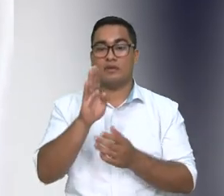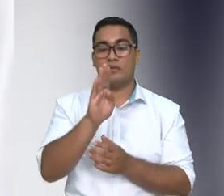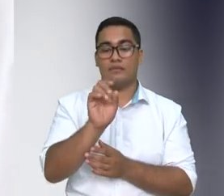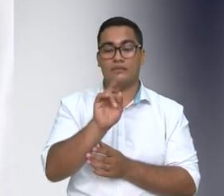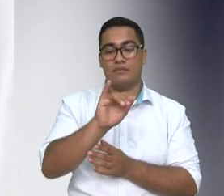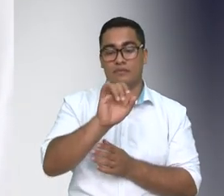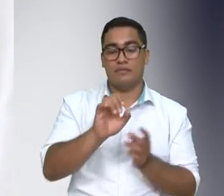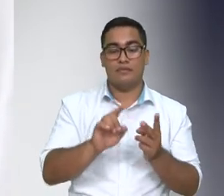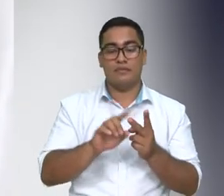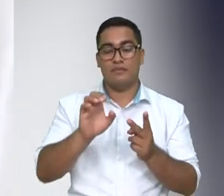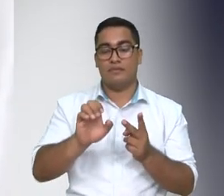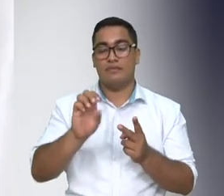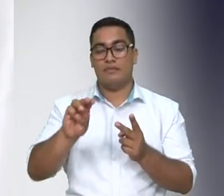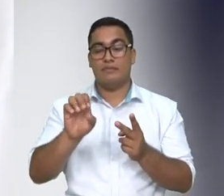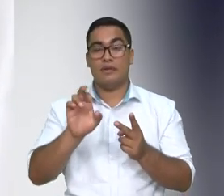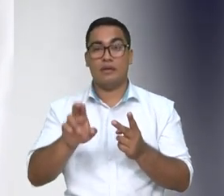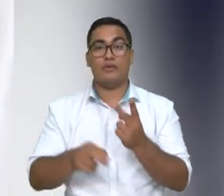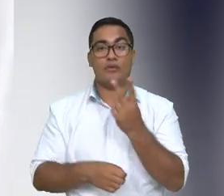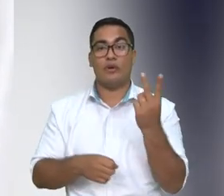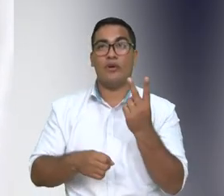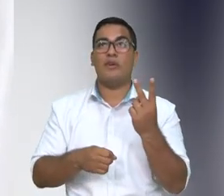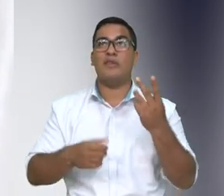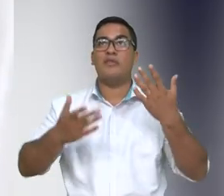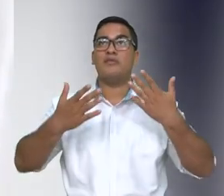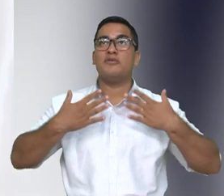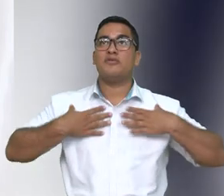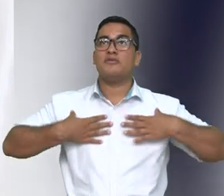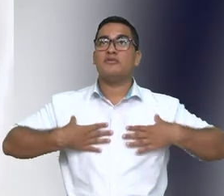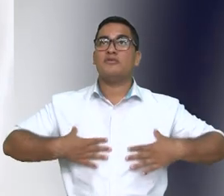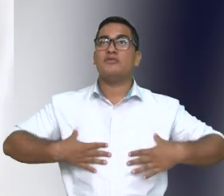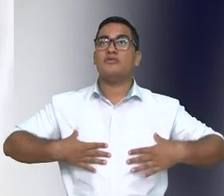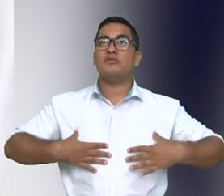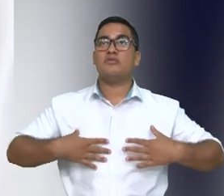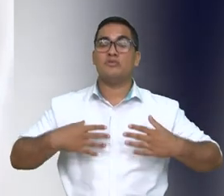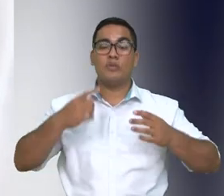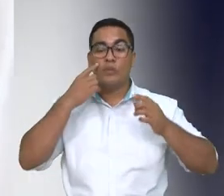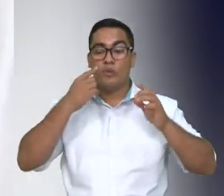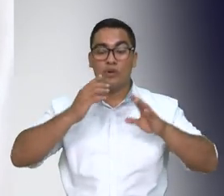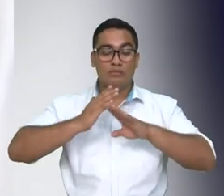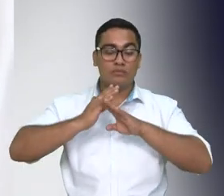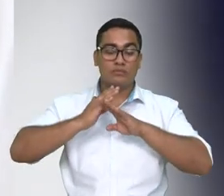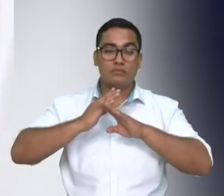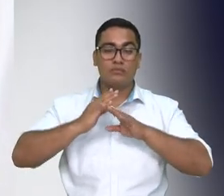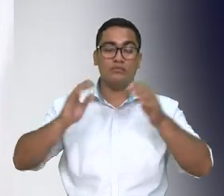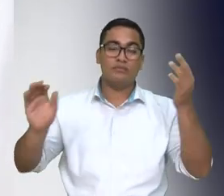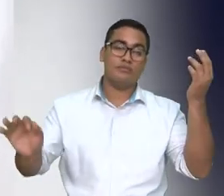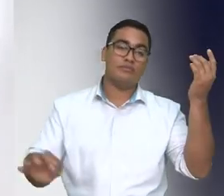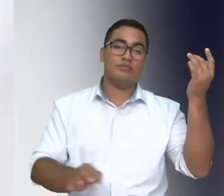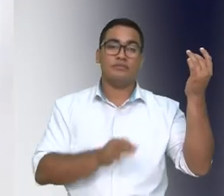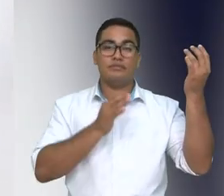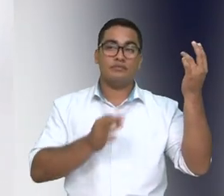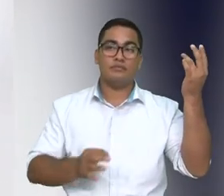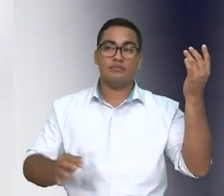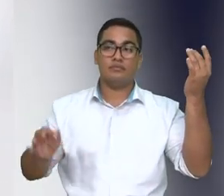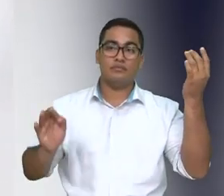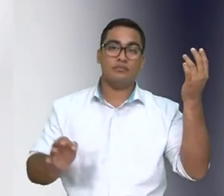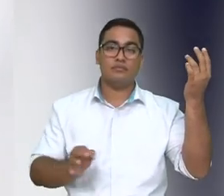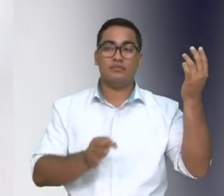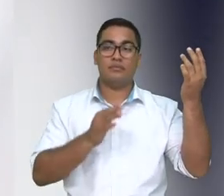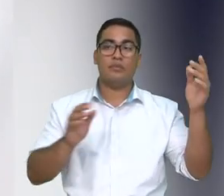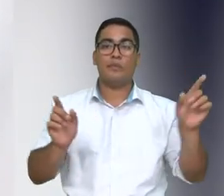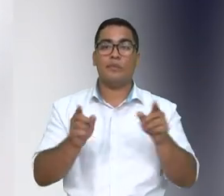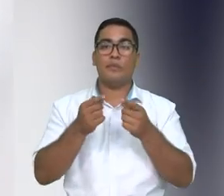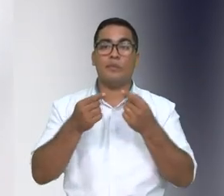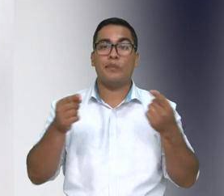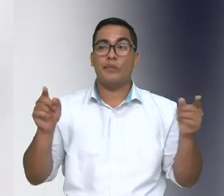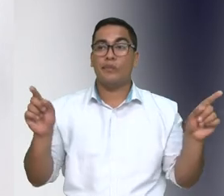Emer Kinsella aparecen vestidas con chalecos salvavidas y tocan Neither My God to Thee, la misma pieza con la